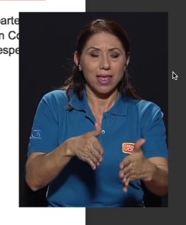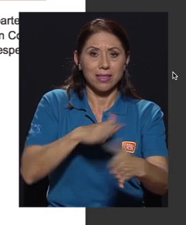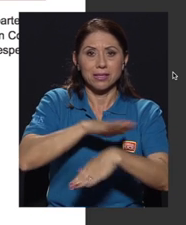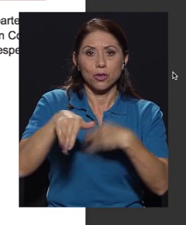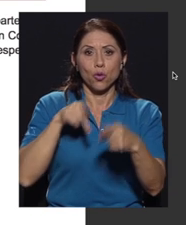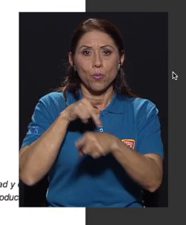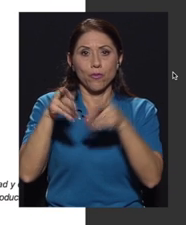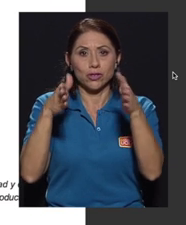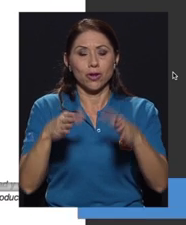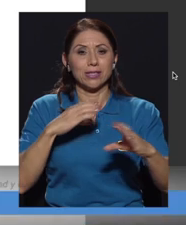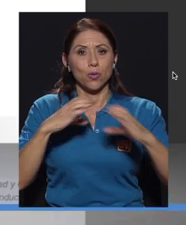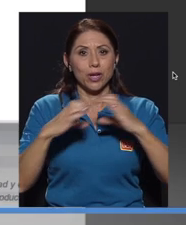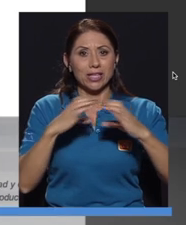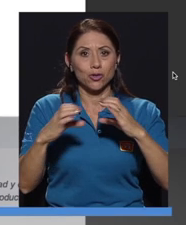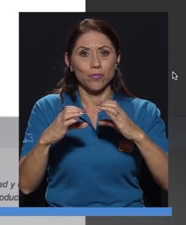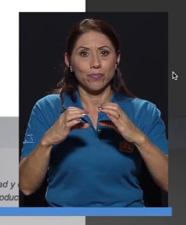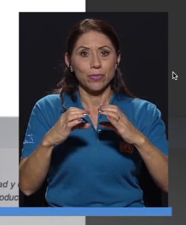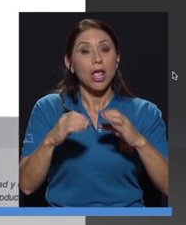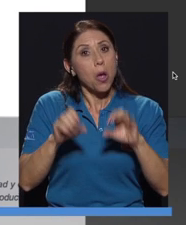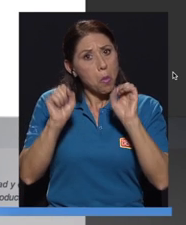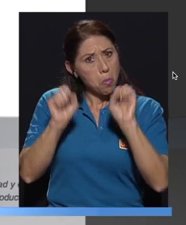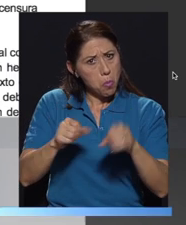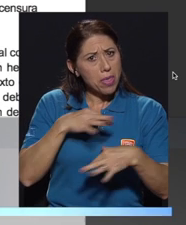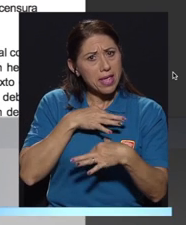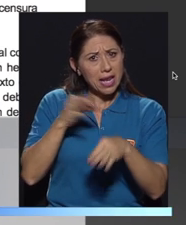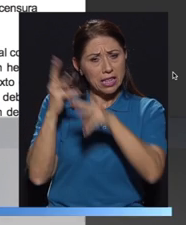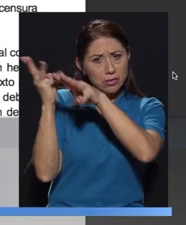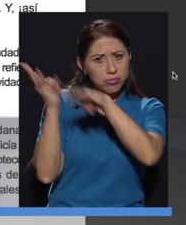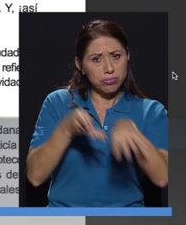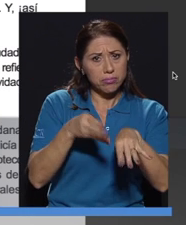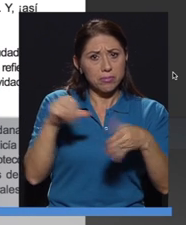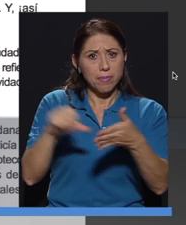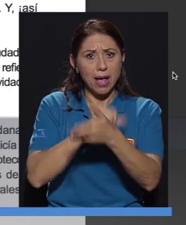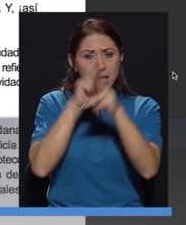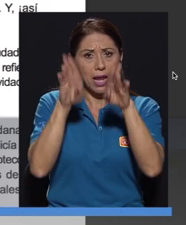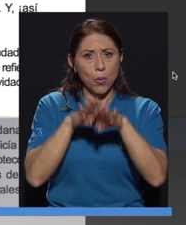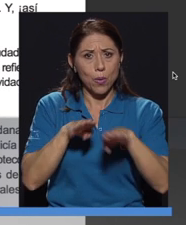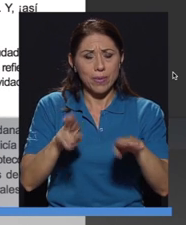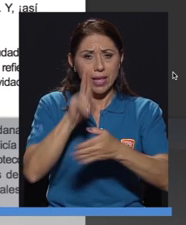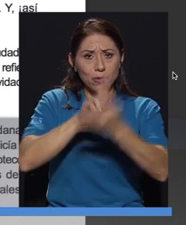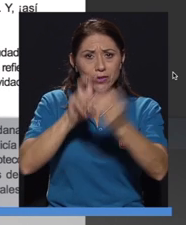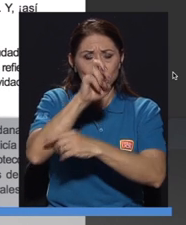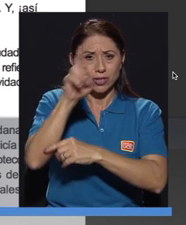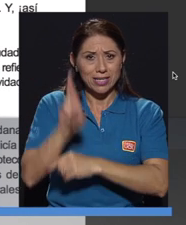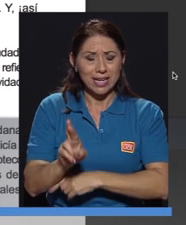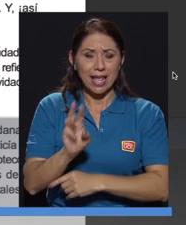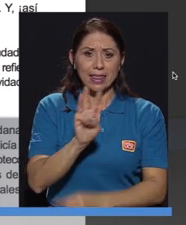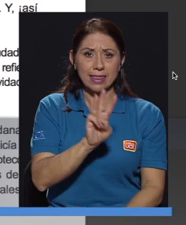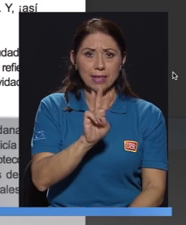comunicación. El documento es de descarga gratuita en el sitio web de la Universidad de Costa Rica,